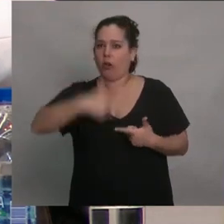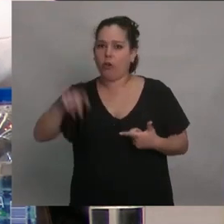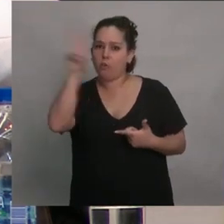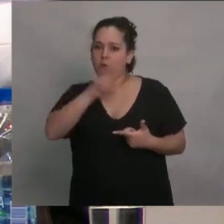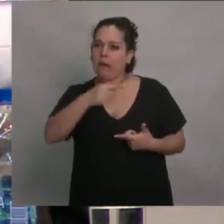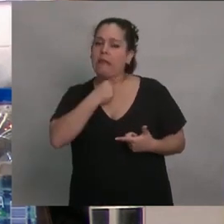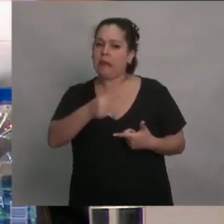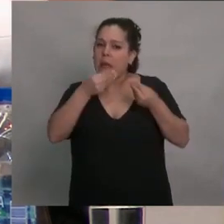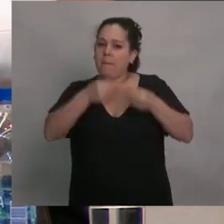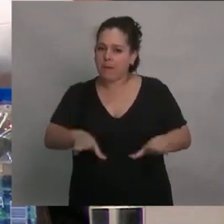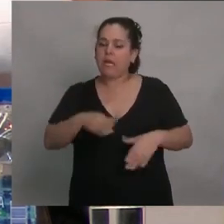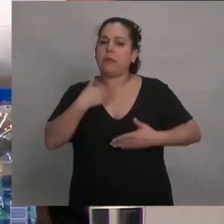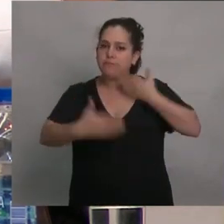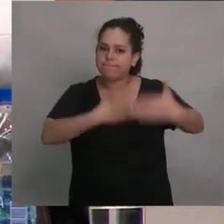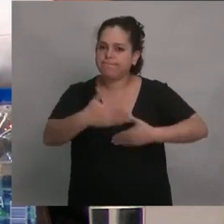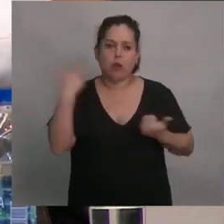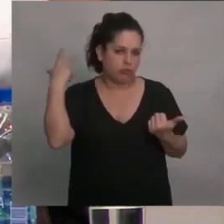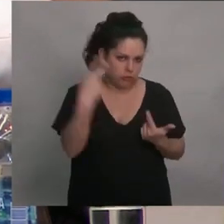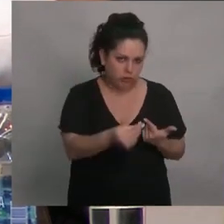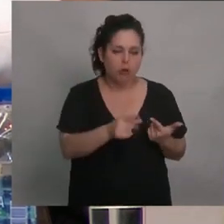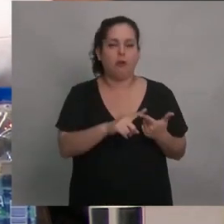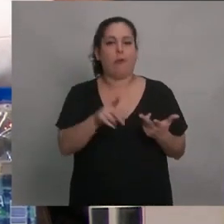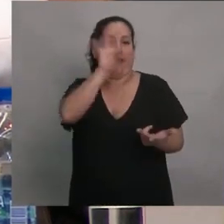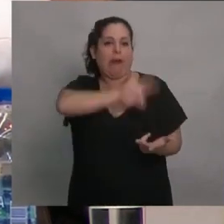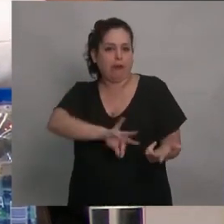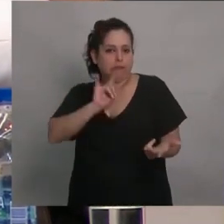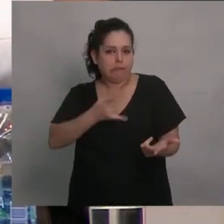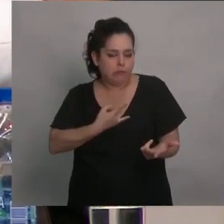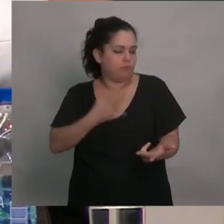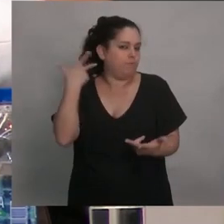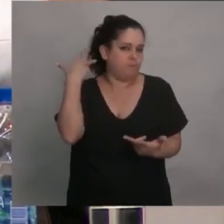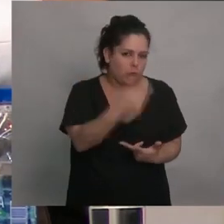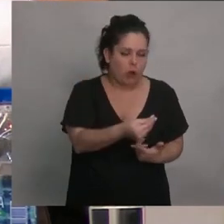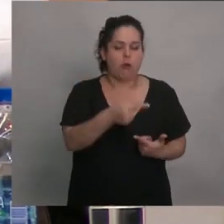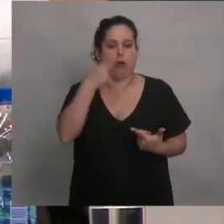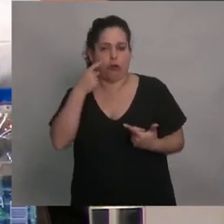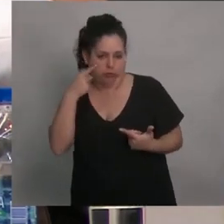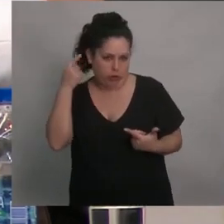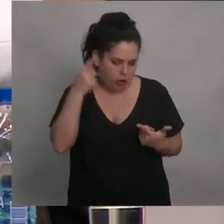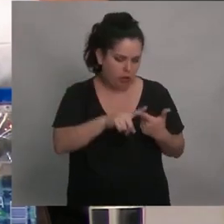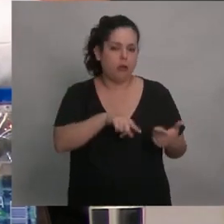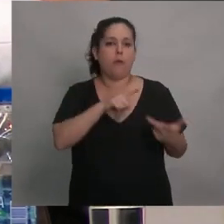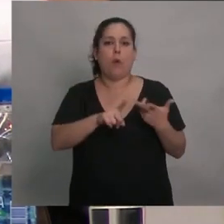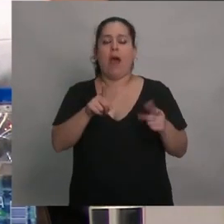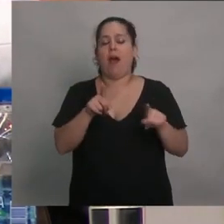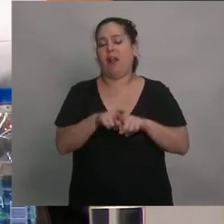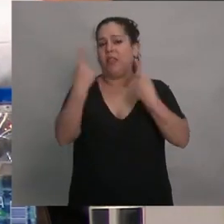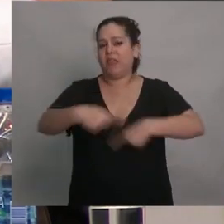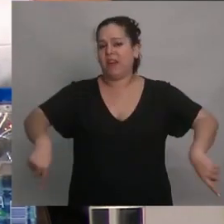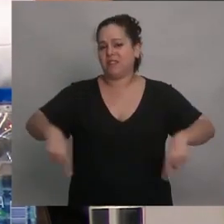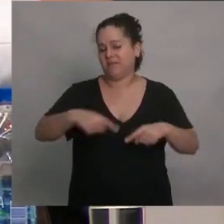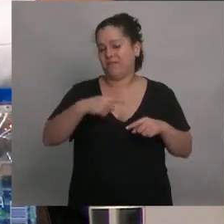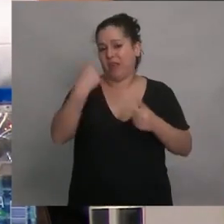comienzan a querer que sea funcional a la necesidad de ganancia y de control, no a las diversidades sexuales, etcétera,